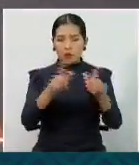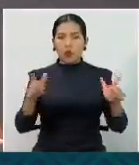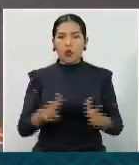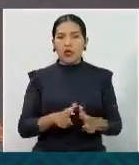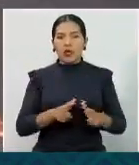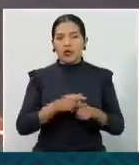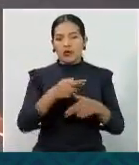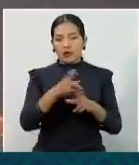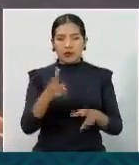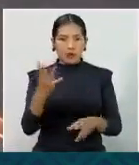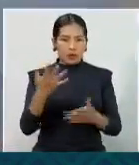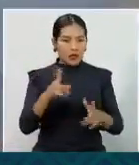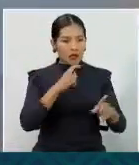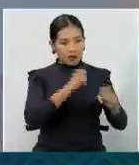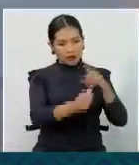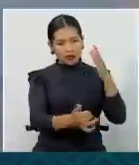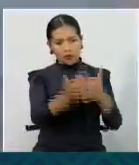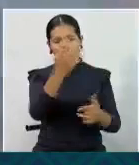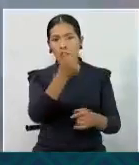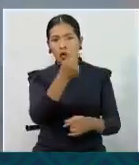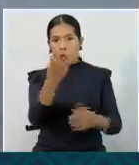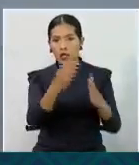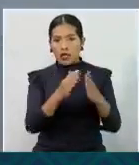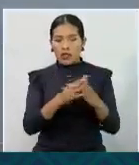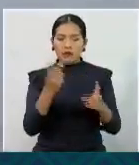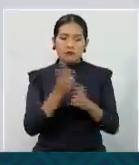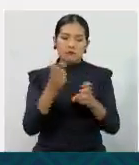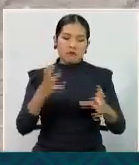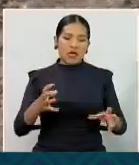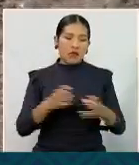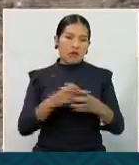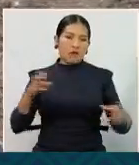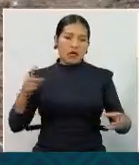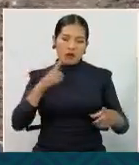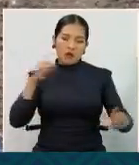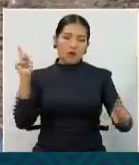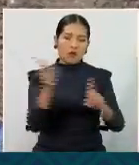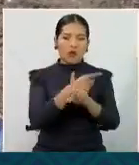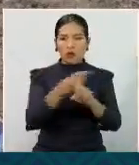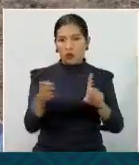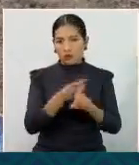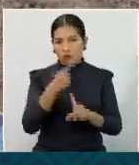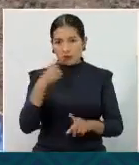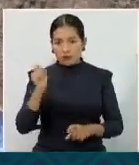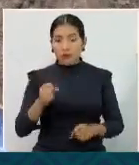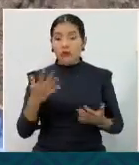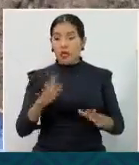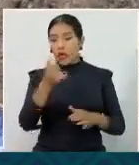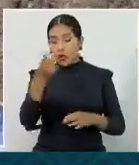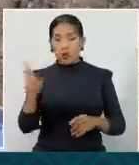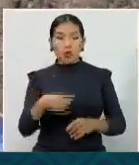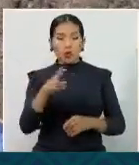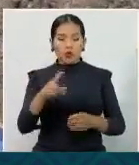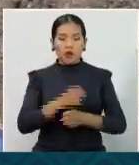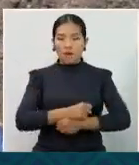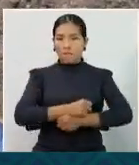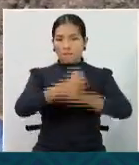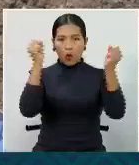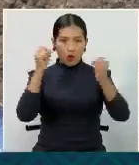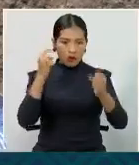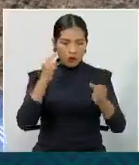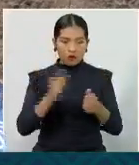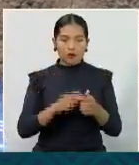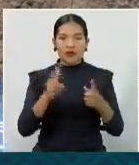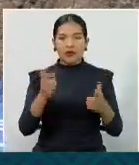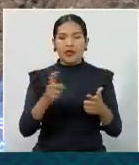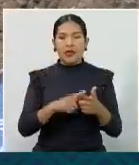donde se incendiaron casas y empezaron los golpes con piedras y palos. Sí. Ha habido uso de dinamita, gases, tenían, por ejemplo, lo